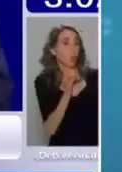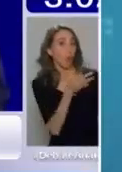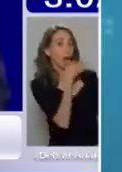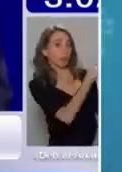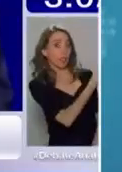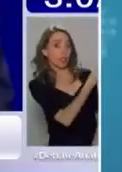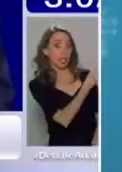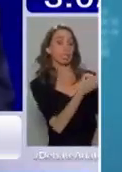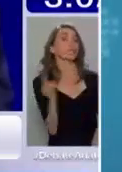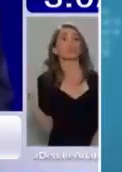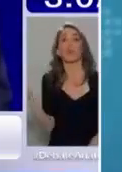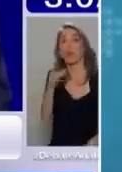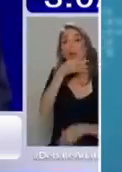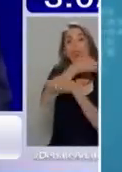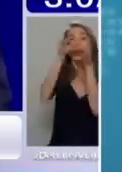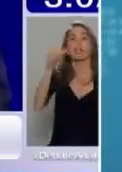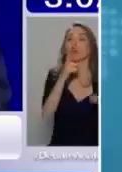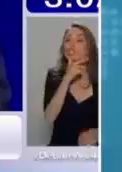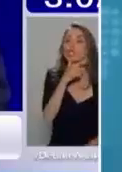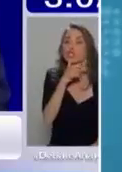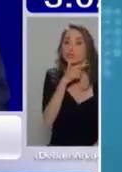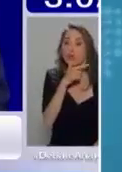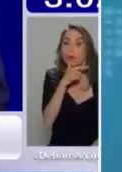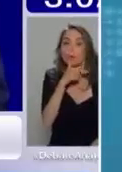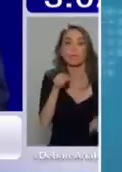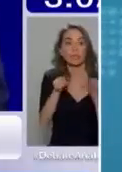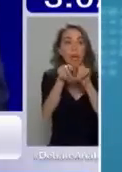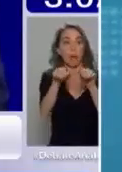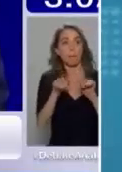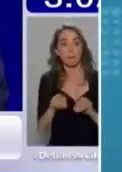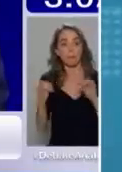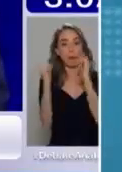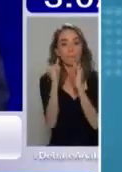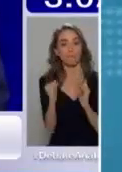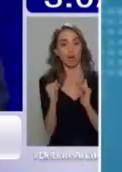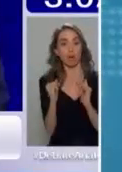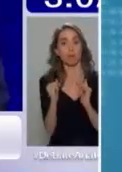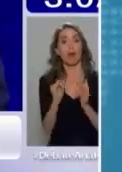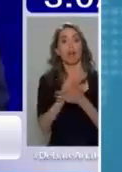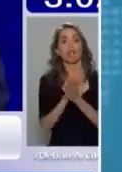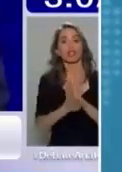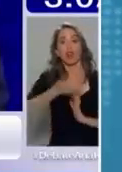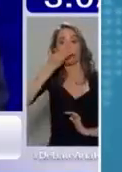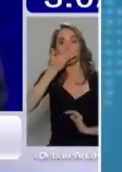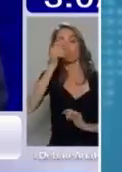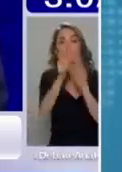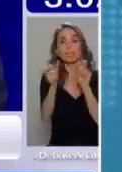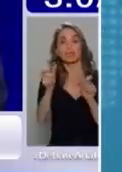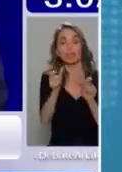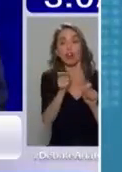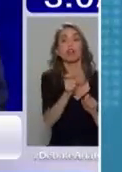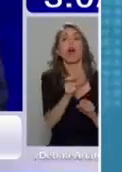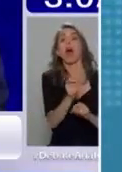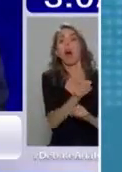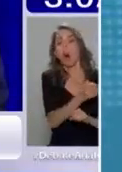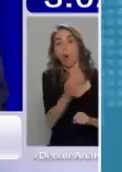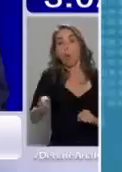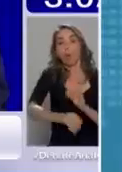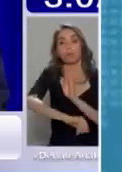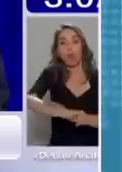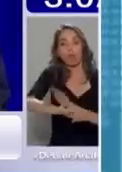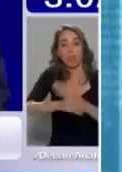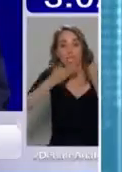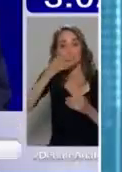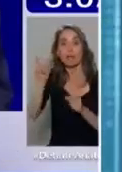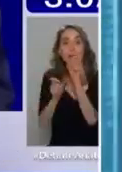una candidatura. Y creo que eso es algo que ha estado muy presente en esta campaña, ¿no es cierto?, que son